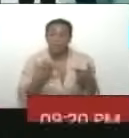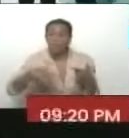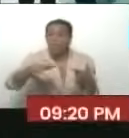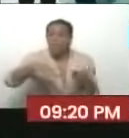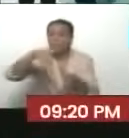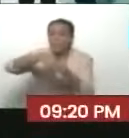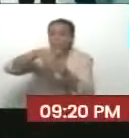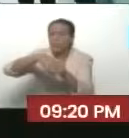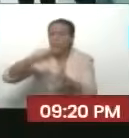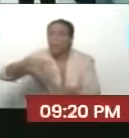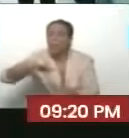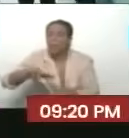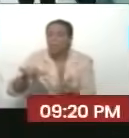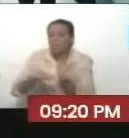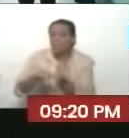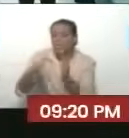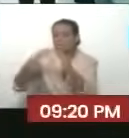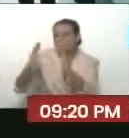votar?